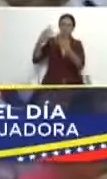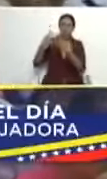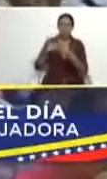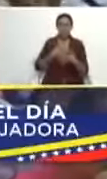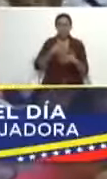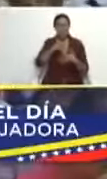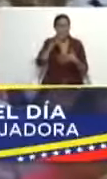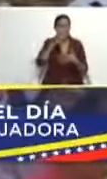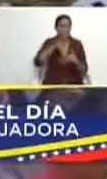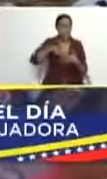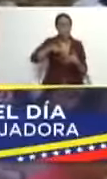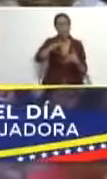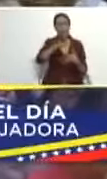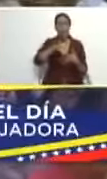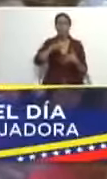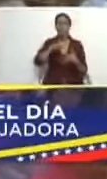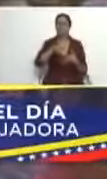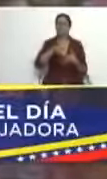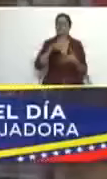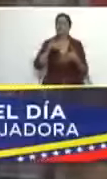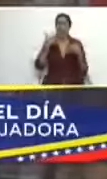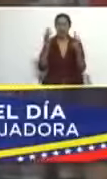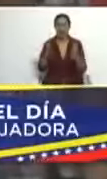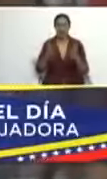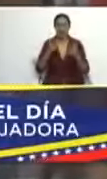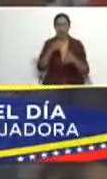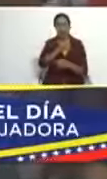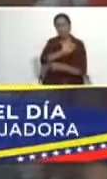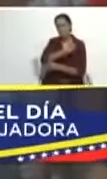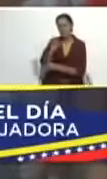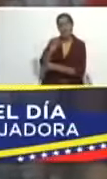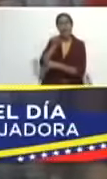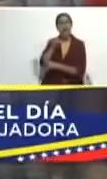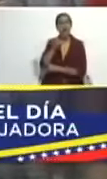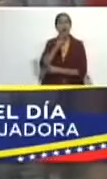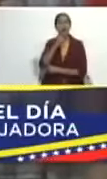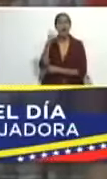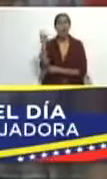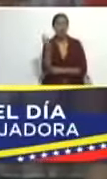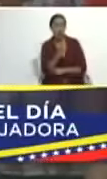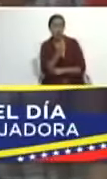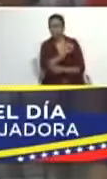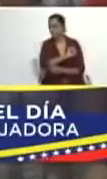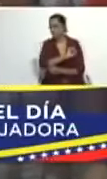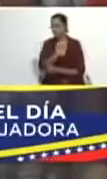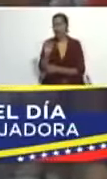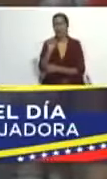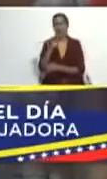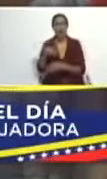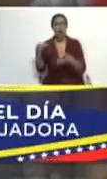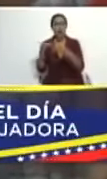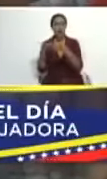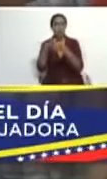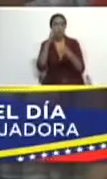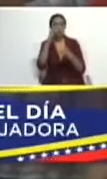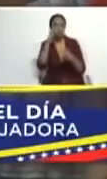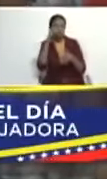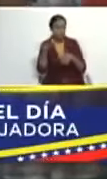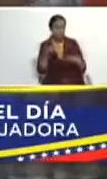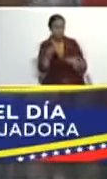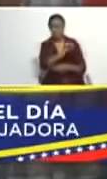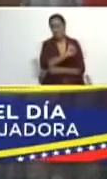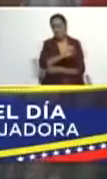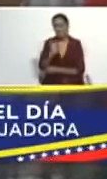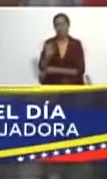pueblo va a derrotar al odio, va a derrotar a los apellidos y va hacia el futuro, a